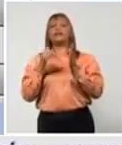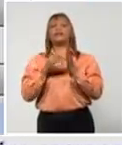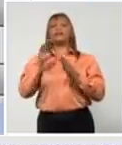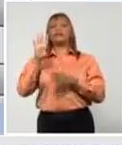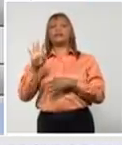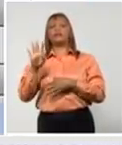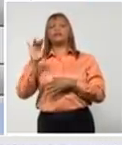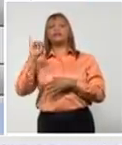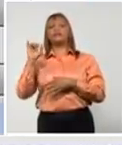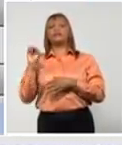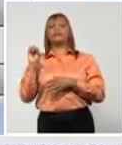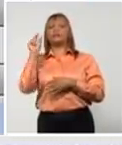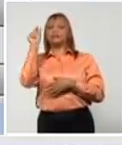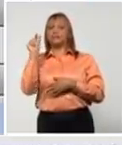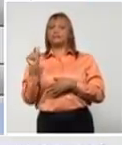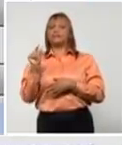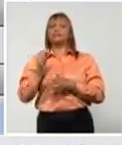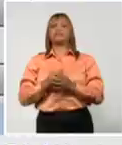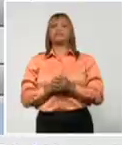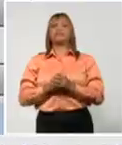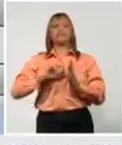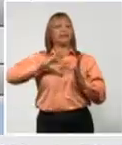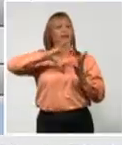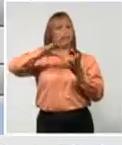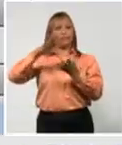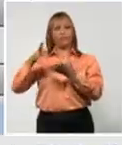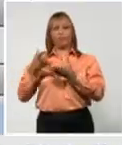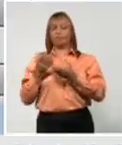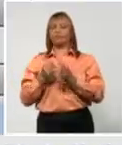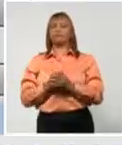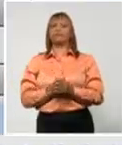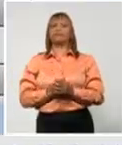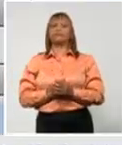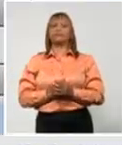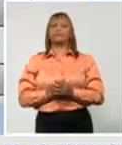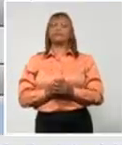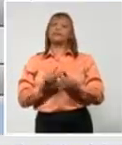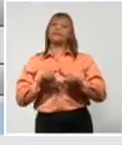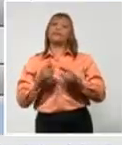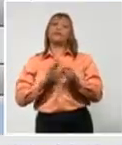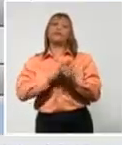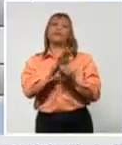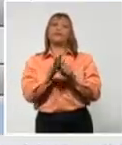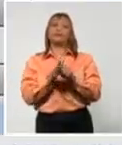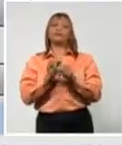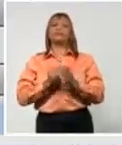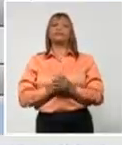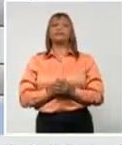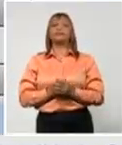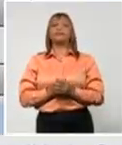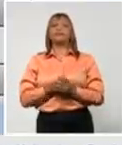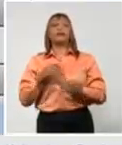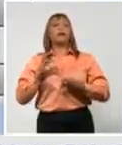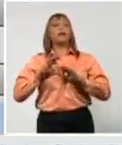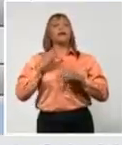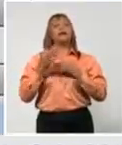7.460 personas en el mundo como consecuencia de esta enfermedad. Esto hace un total